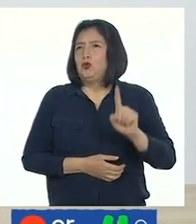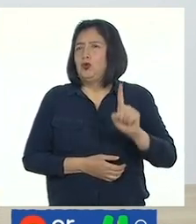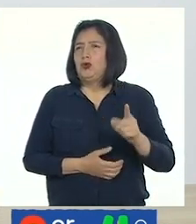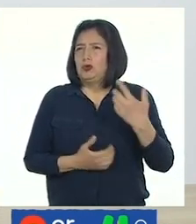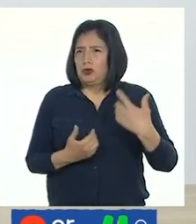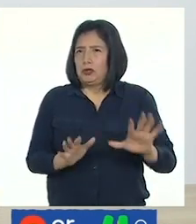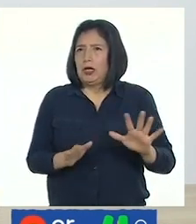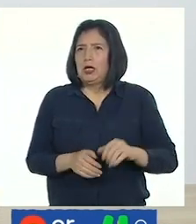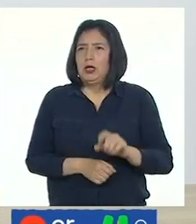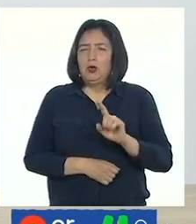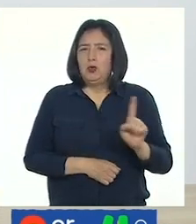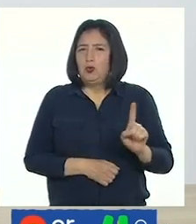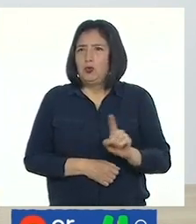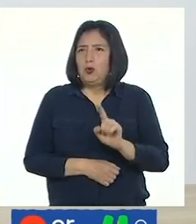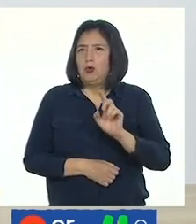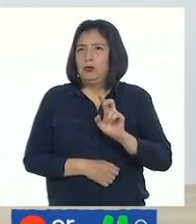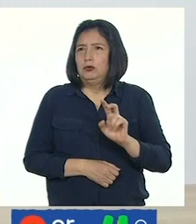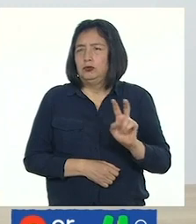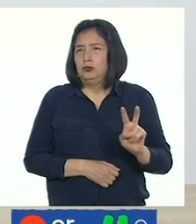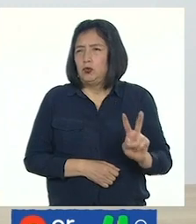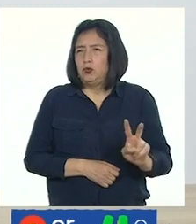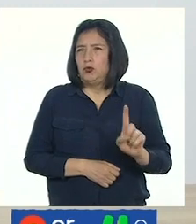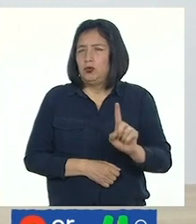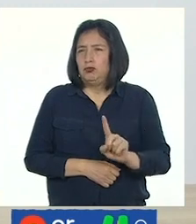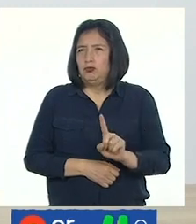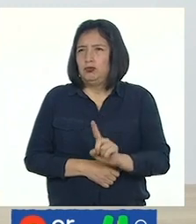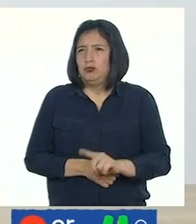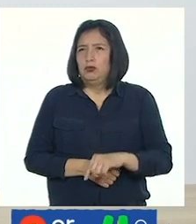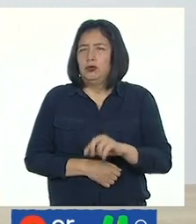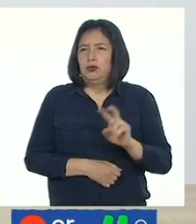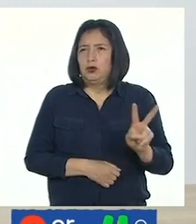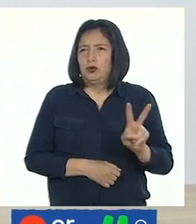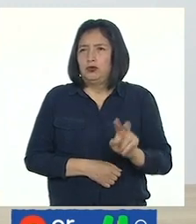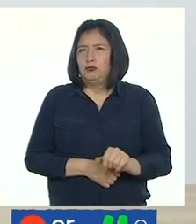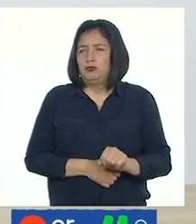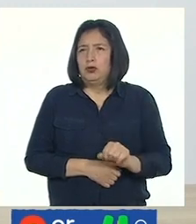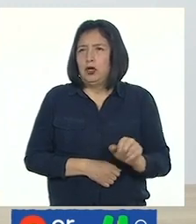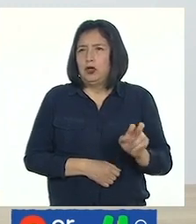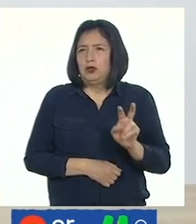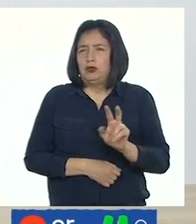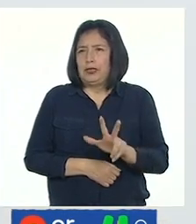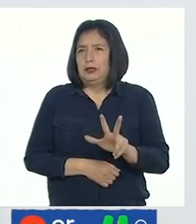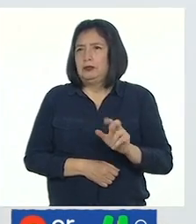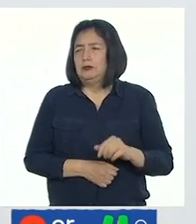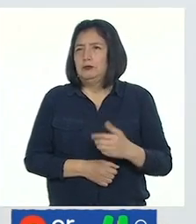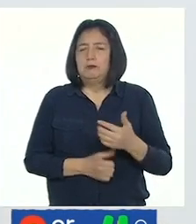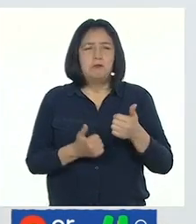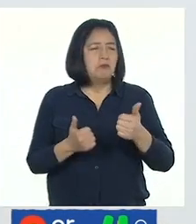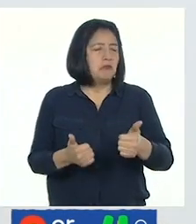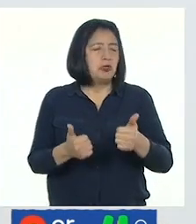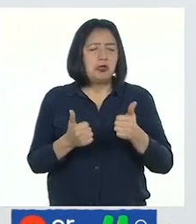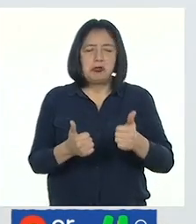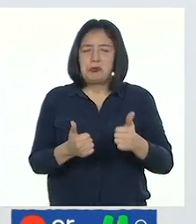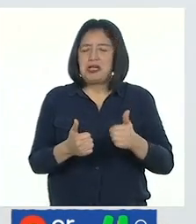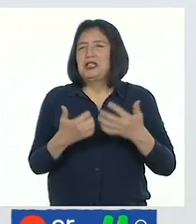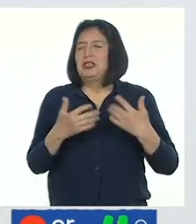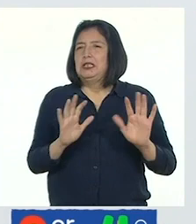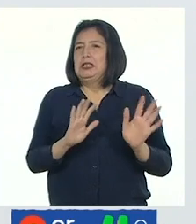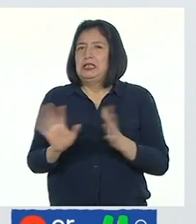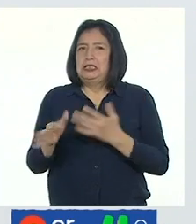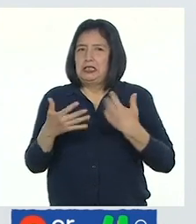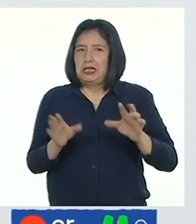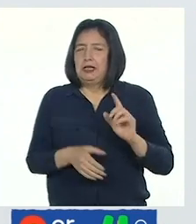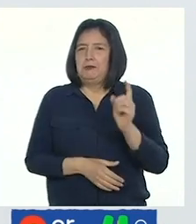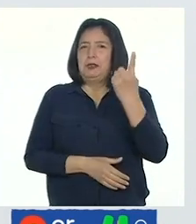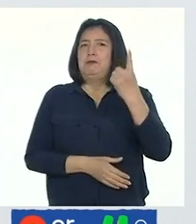1, va. 1, 1, 2, 3. ¡Genial! Ahora que hemos